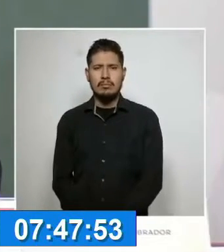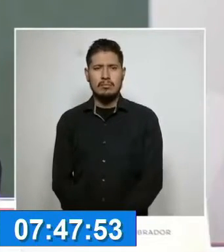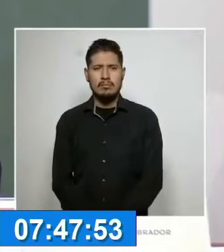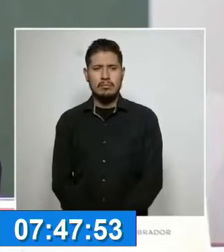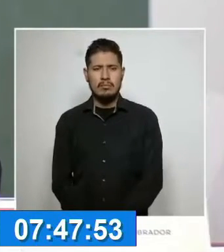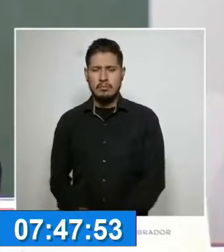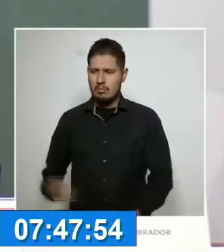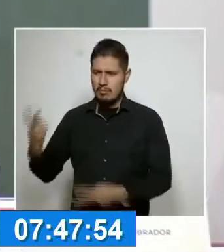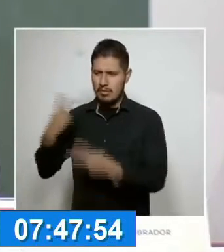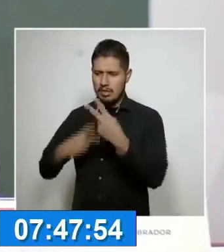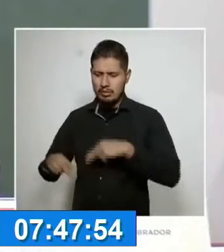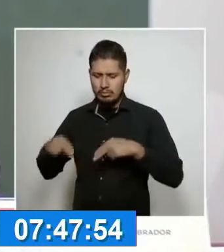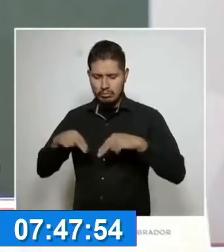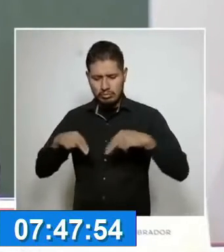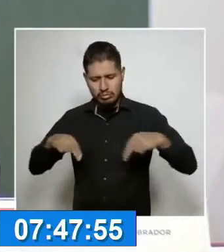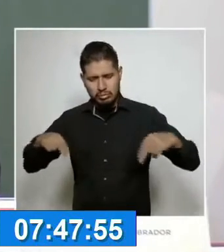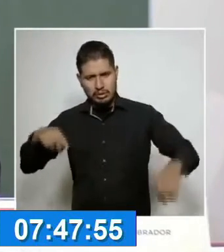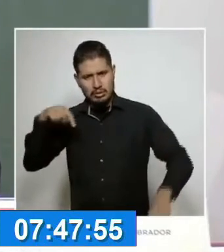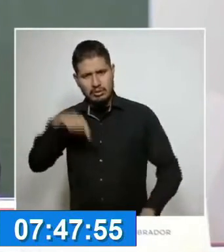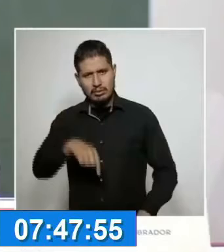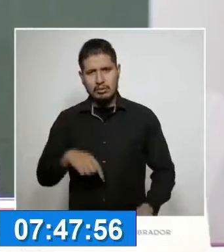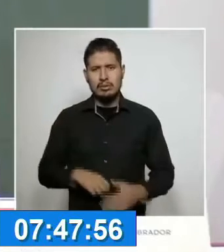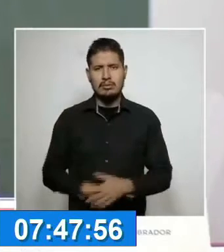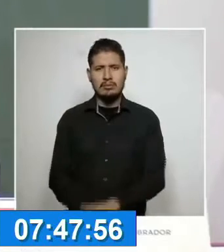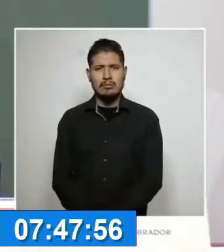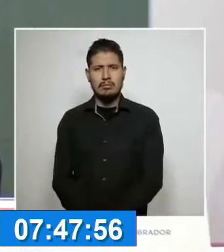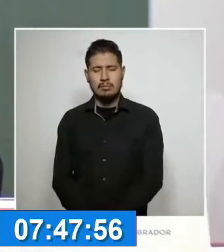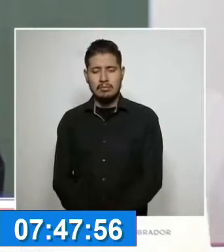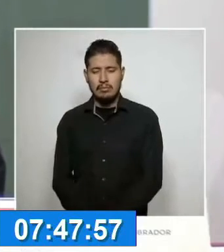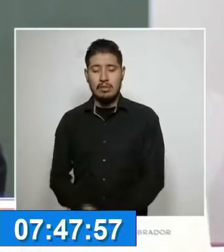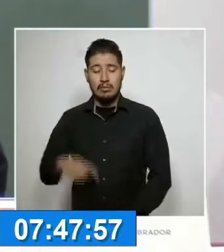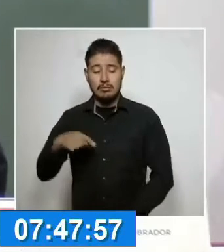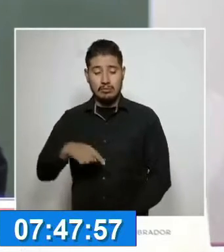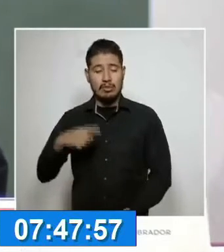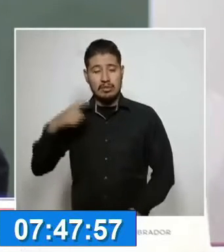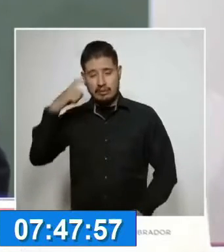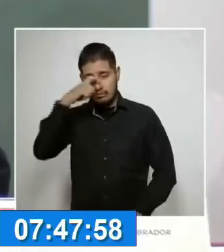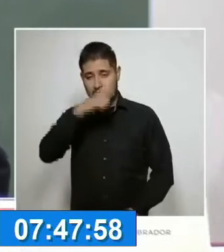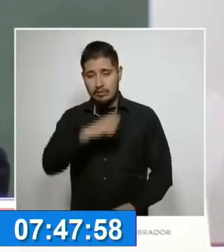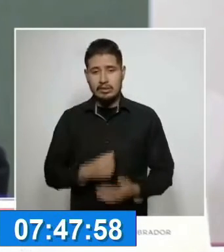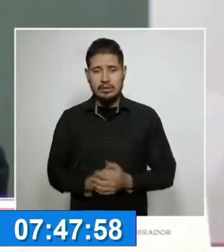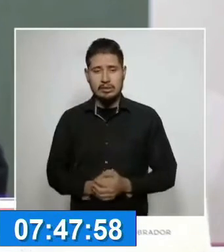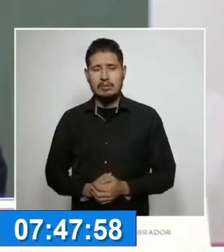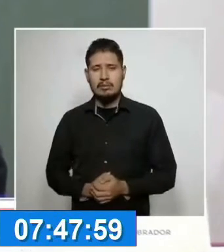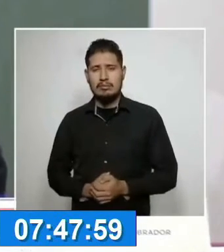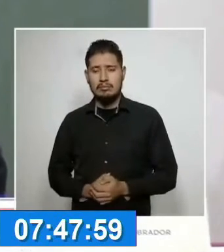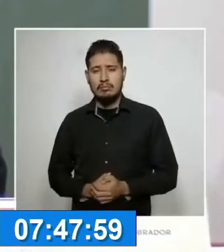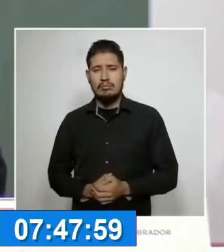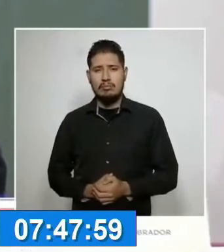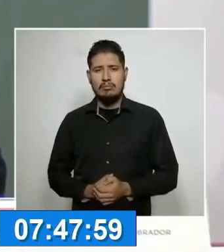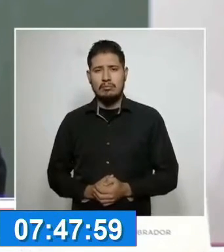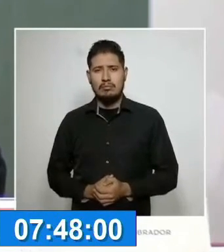teníamos que estar aquí en estos momentos, en esta circunstancia